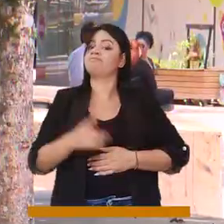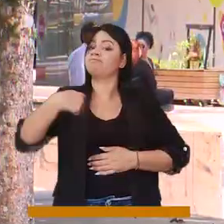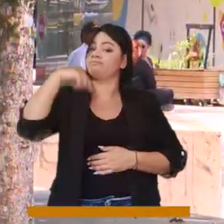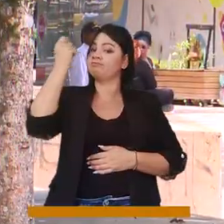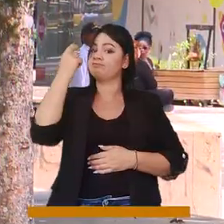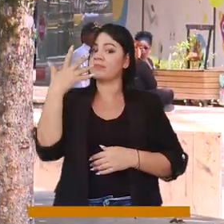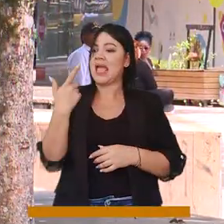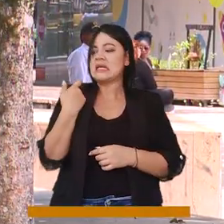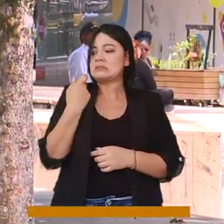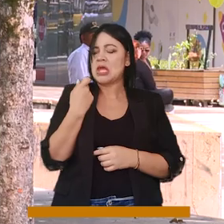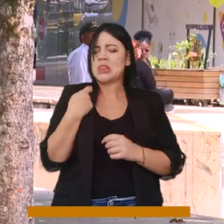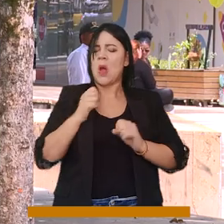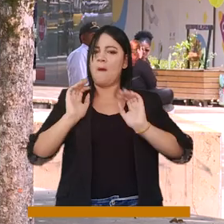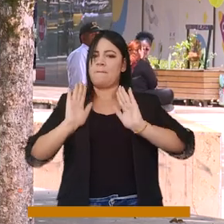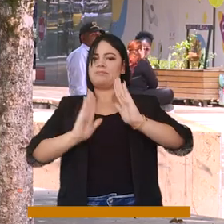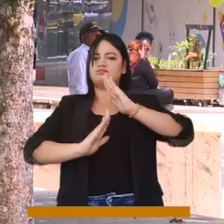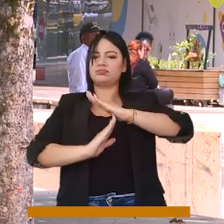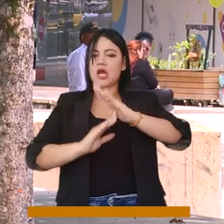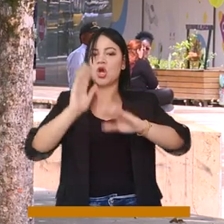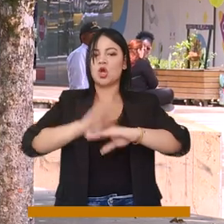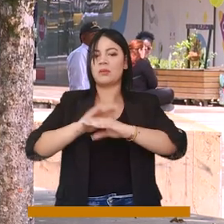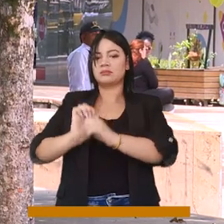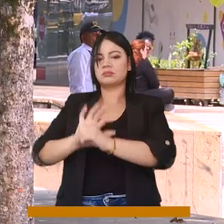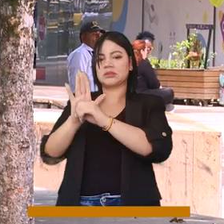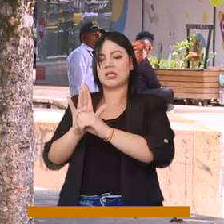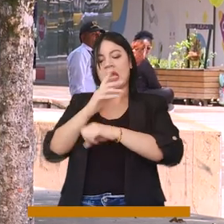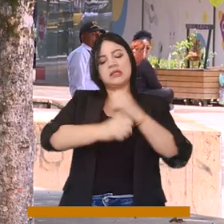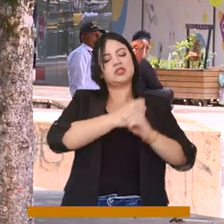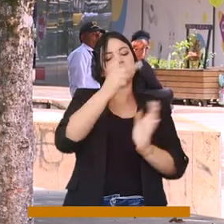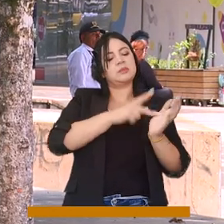que tuvimos una pausa, por así decirlo, debido a la pandemia.